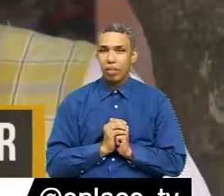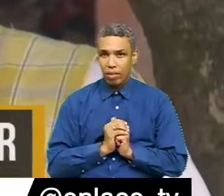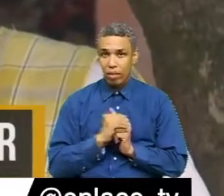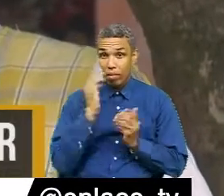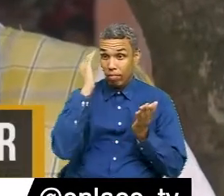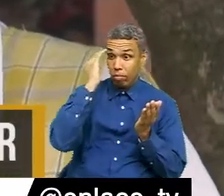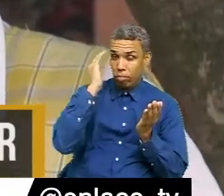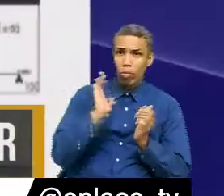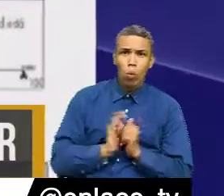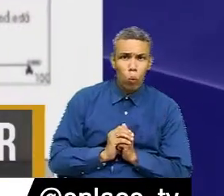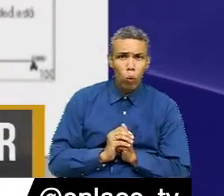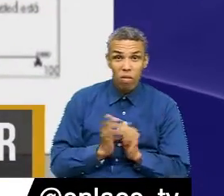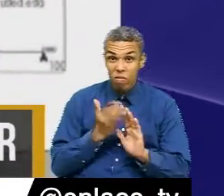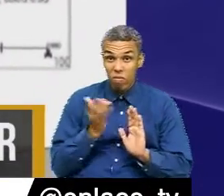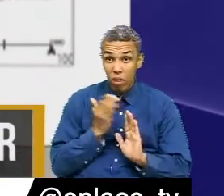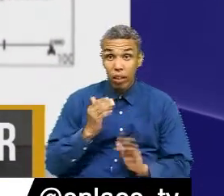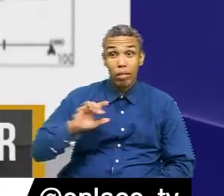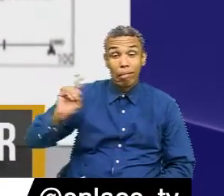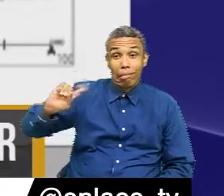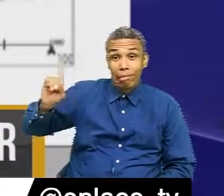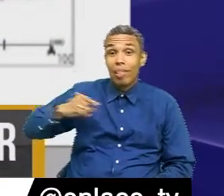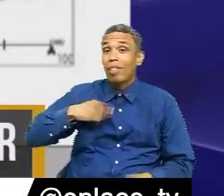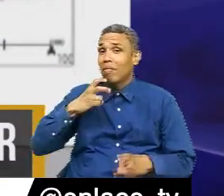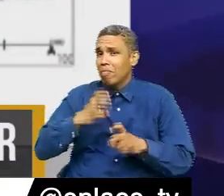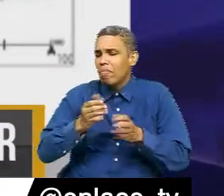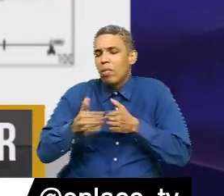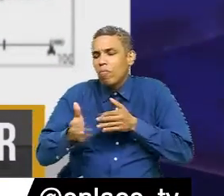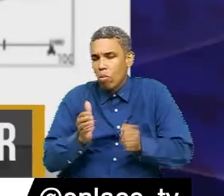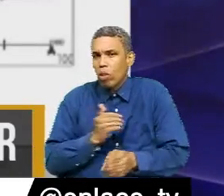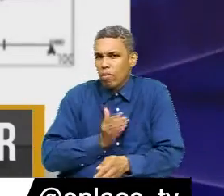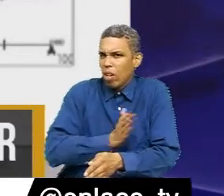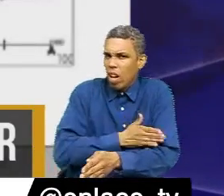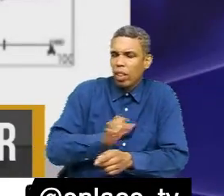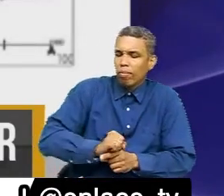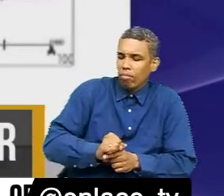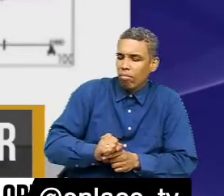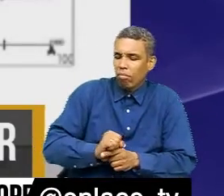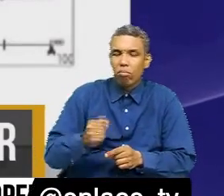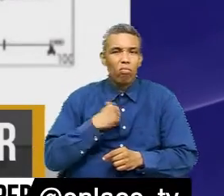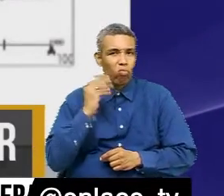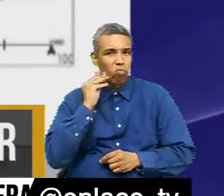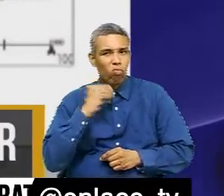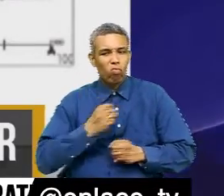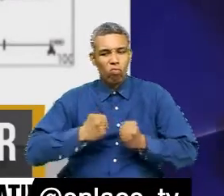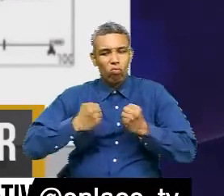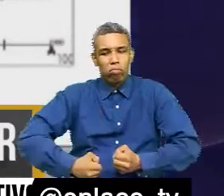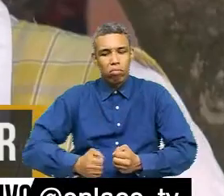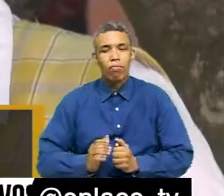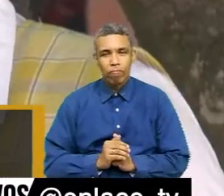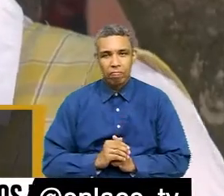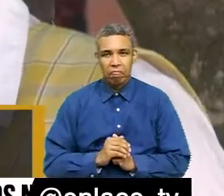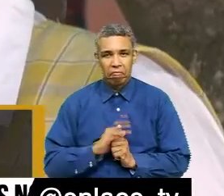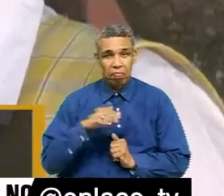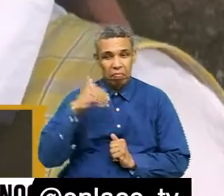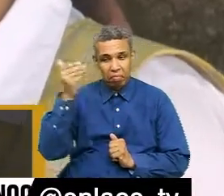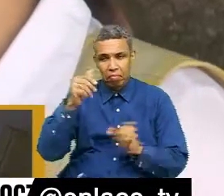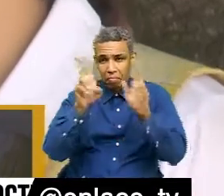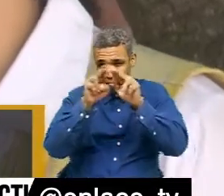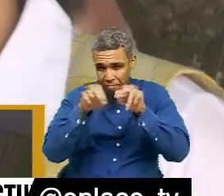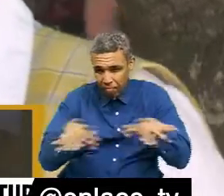3 años acá en el colegio, pues nos pareció a todos muy trabajable la prueba. Satisfactorio, la verdad es que cuando me enteré me emocioné